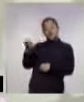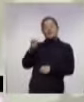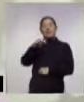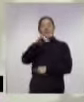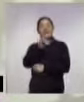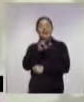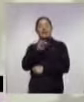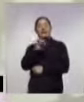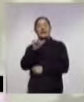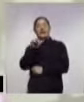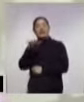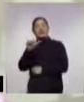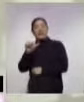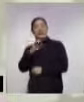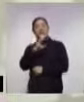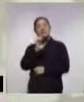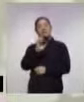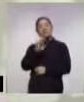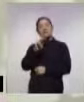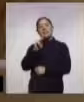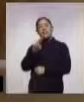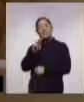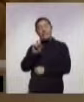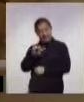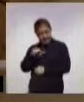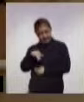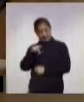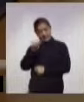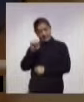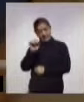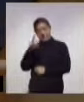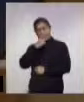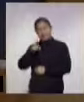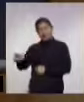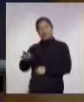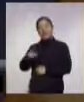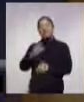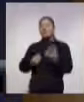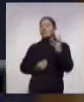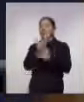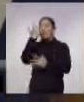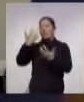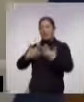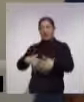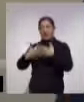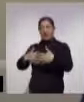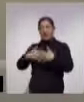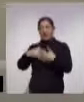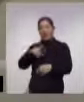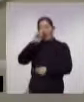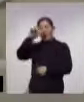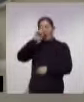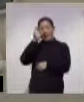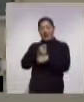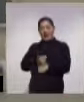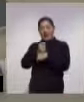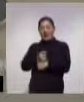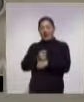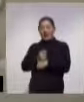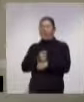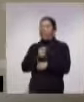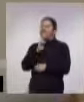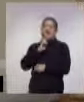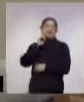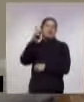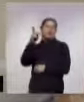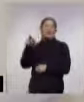Mariana Cervantes, destacó que gracias al nuevo equipo de electroterapia se mejora el proceso de rehabilitación de personas con discapacidad